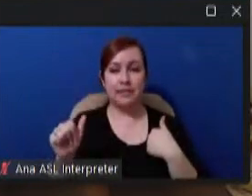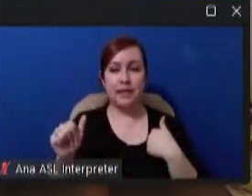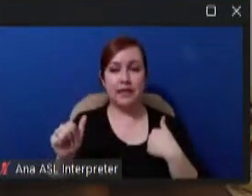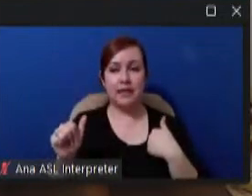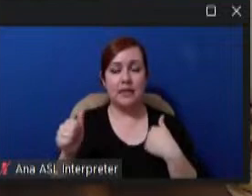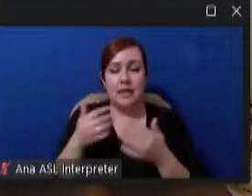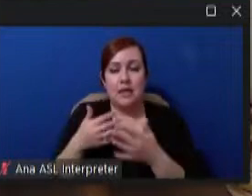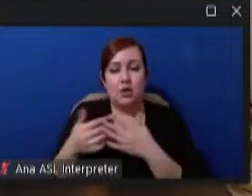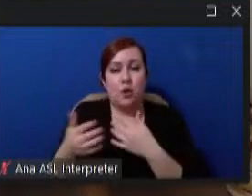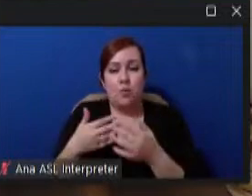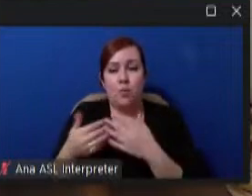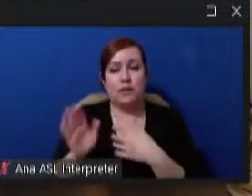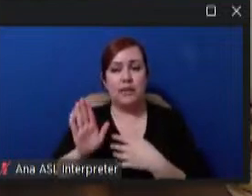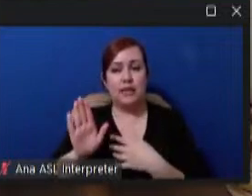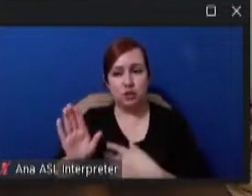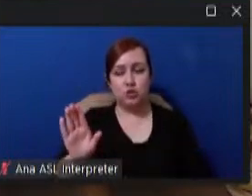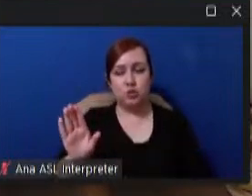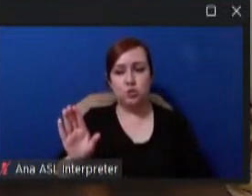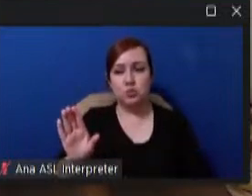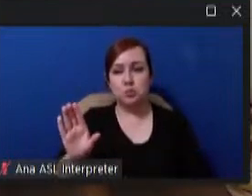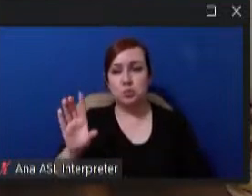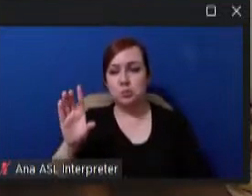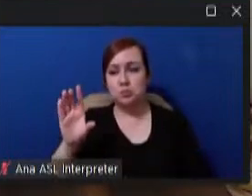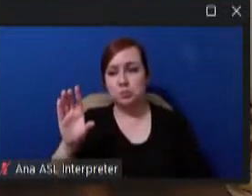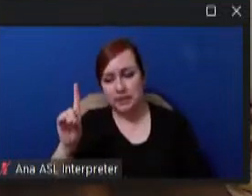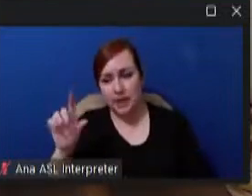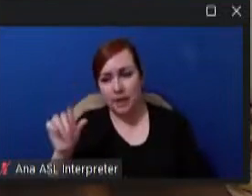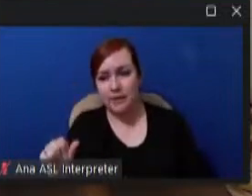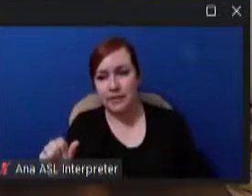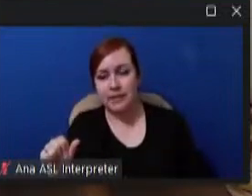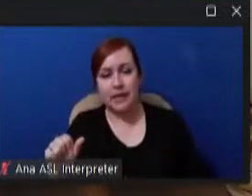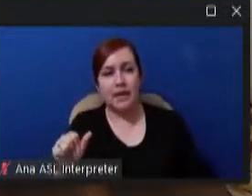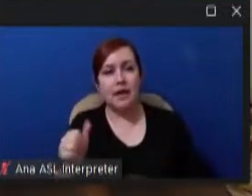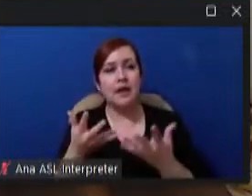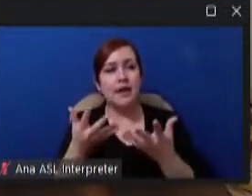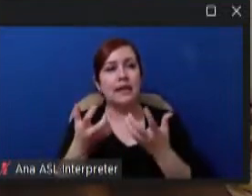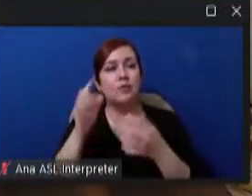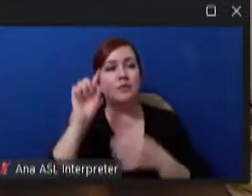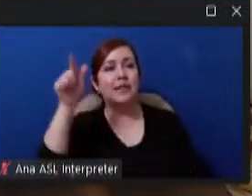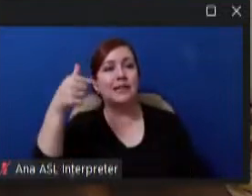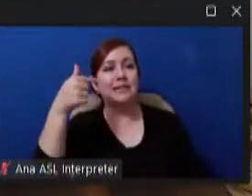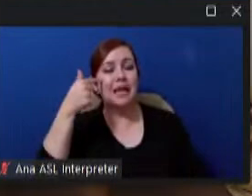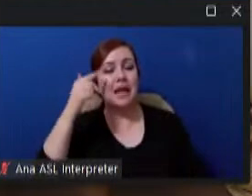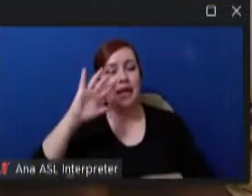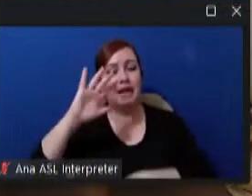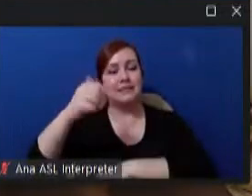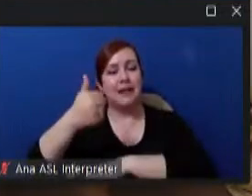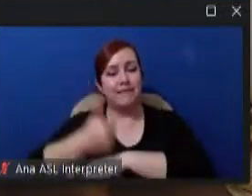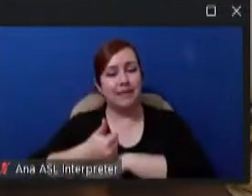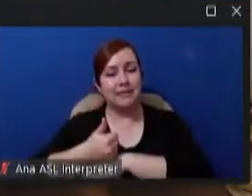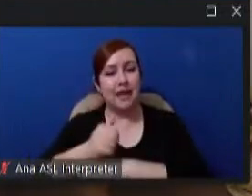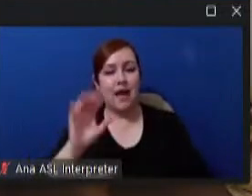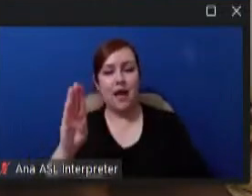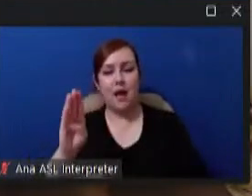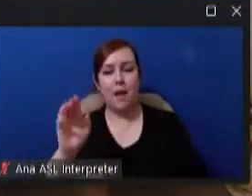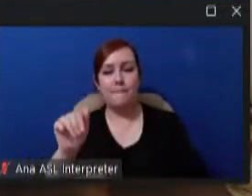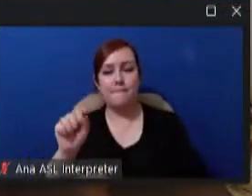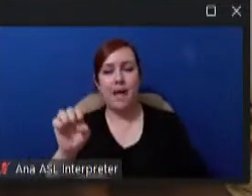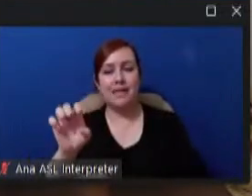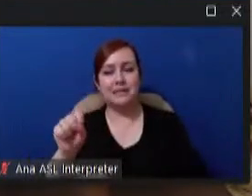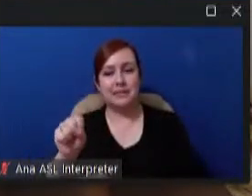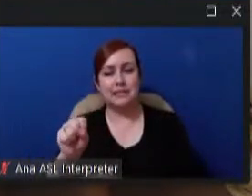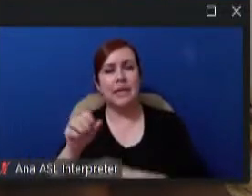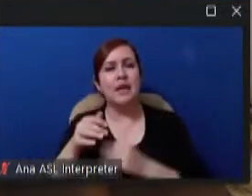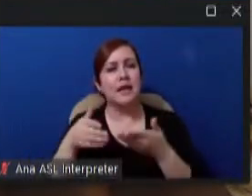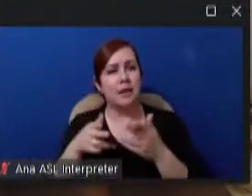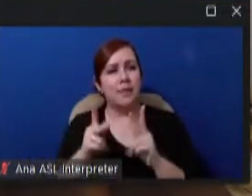condición. Queremos que el Estado establezca bases que permitan un país